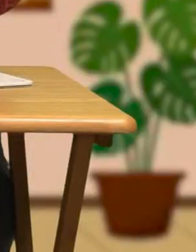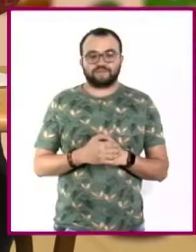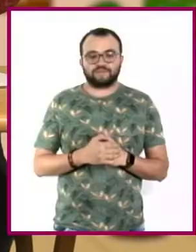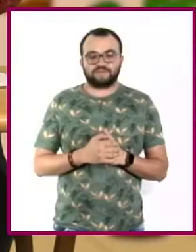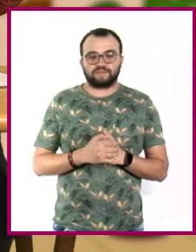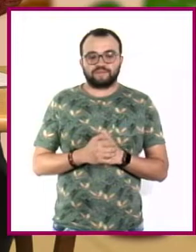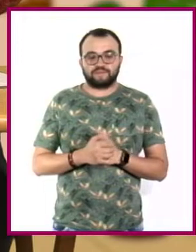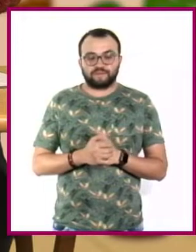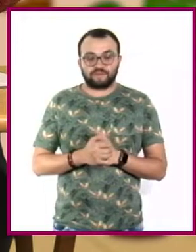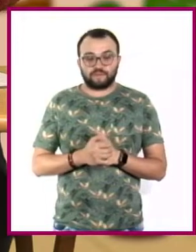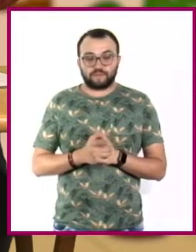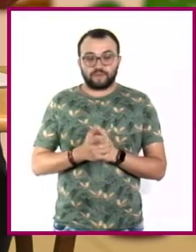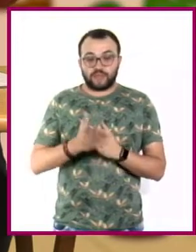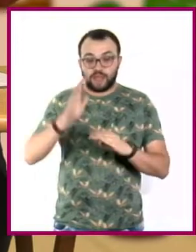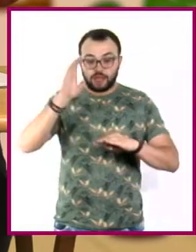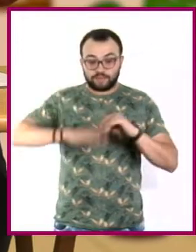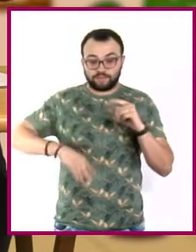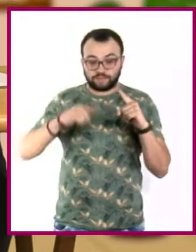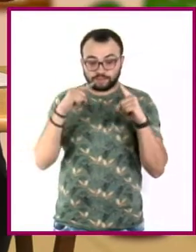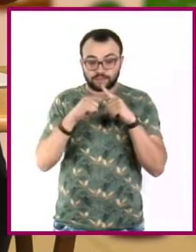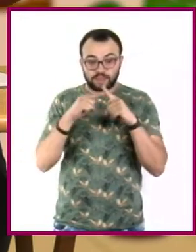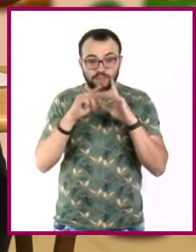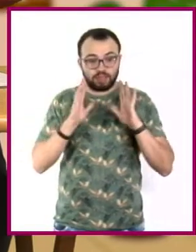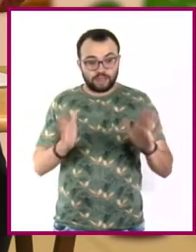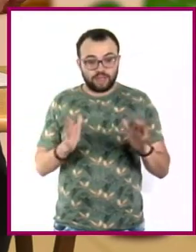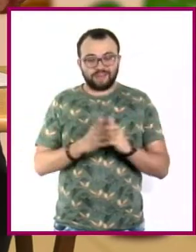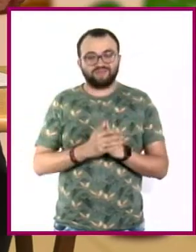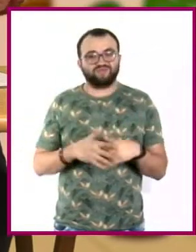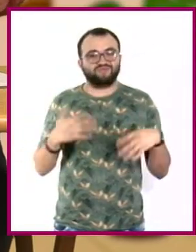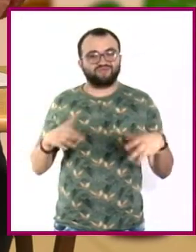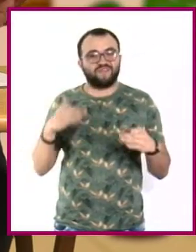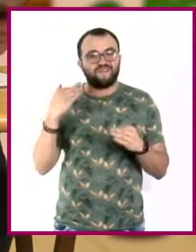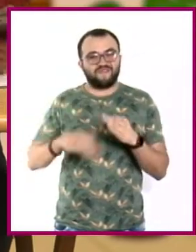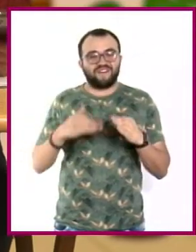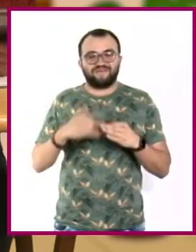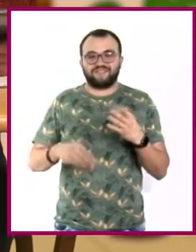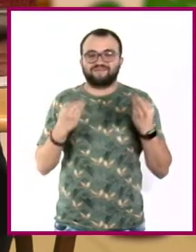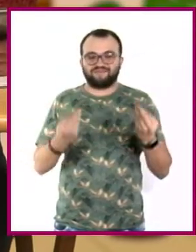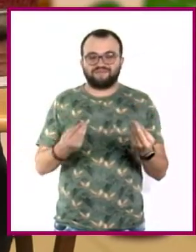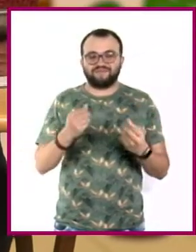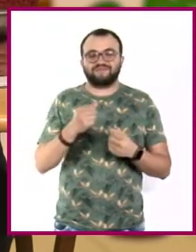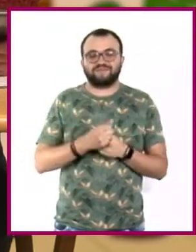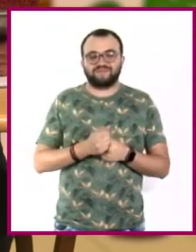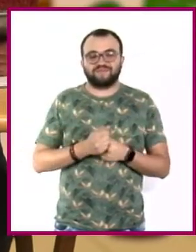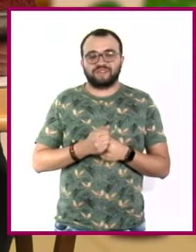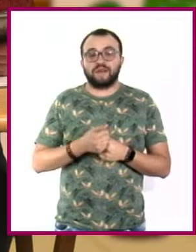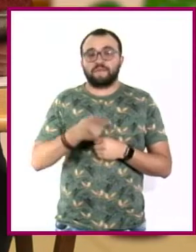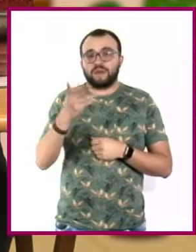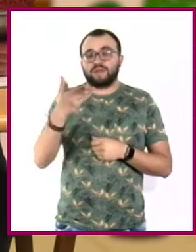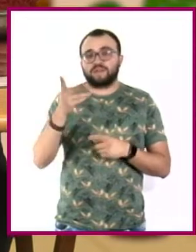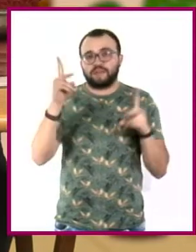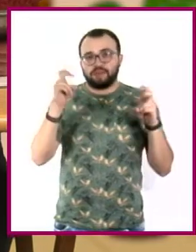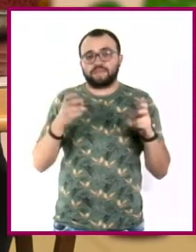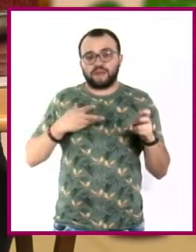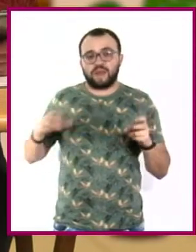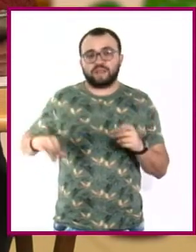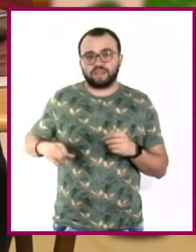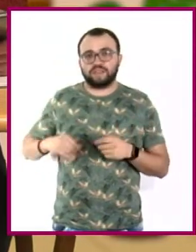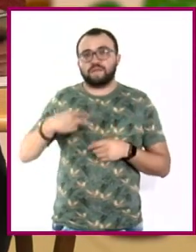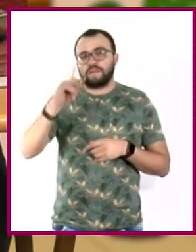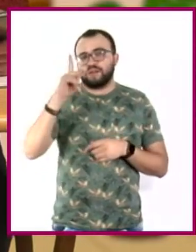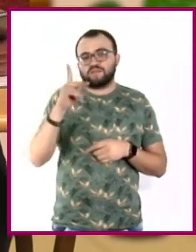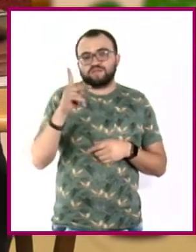¿Ya terminaste la tarea, Mati? Uy, todavía me falta un buen, pero el tema está muy interesante y por eso no se me ha hecho tan